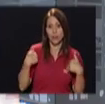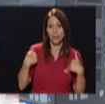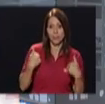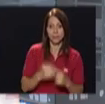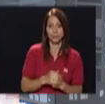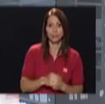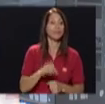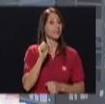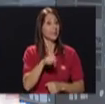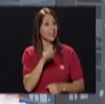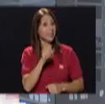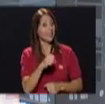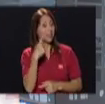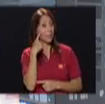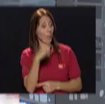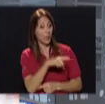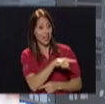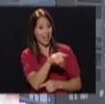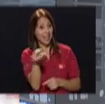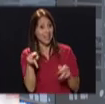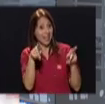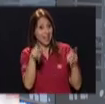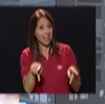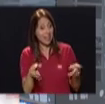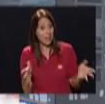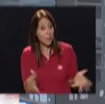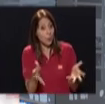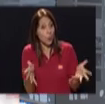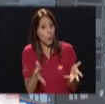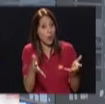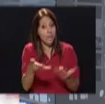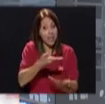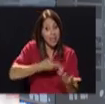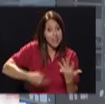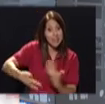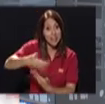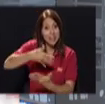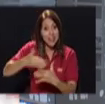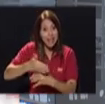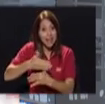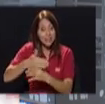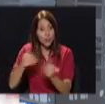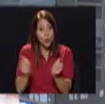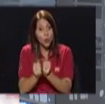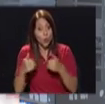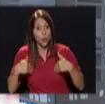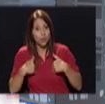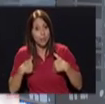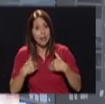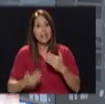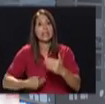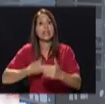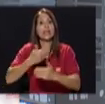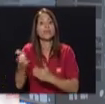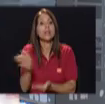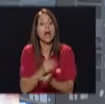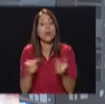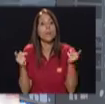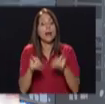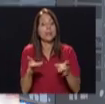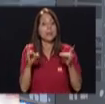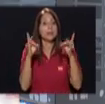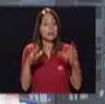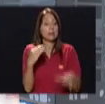esa misma gente que promueve esa interacción más allá de lo que debería ser, es la que luego que pasa